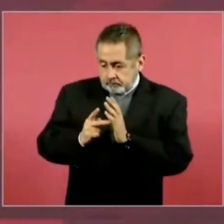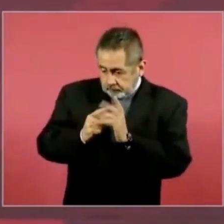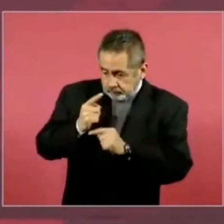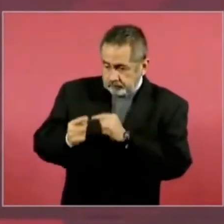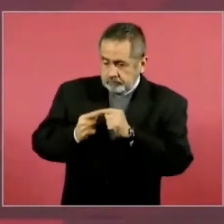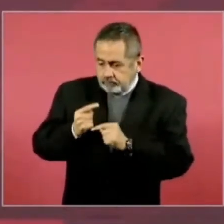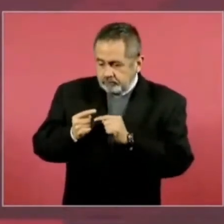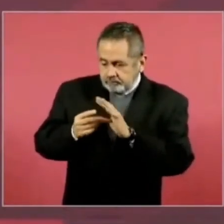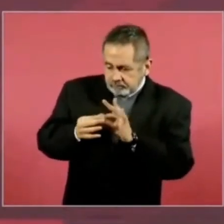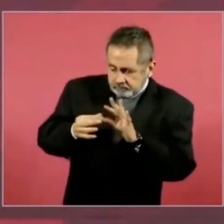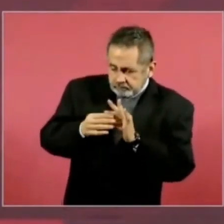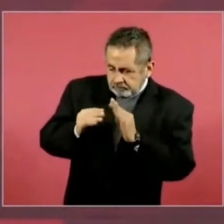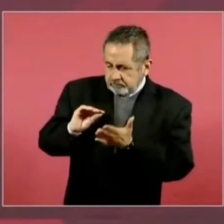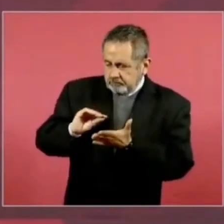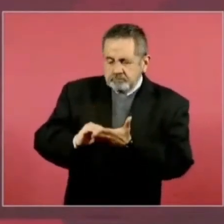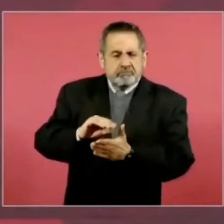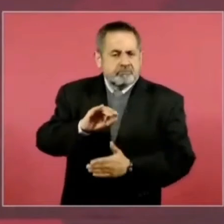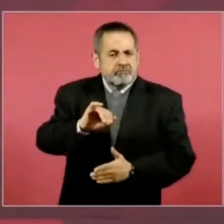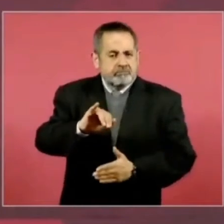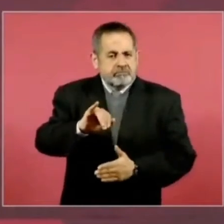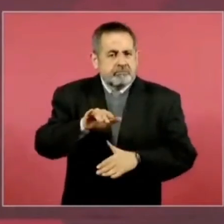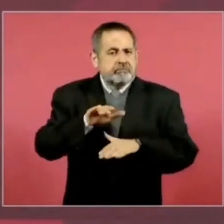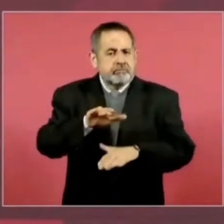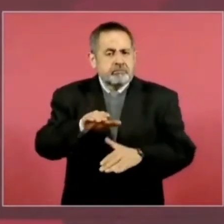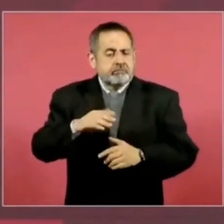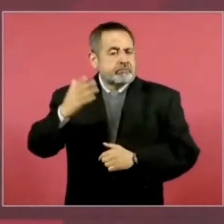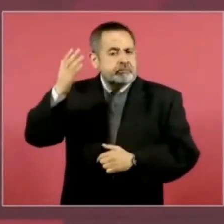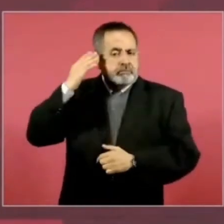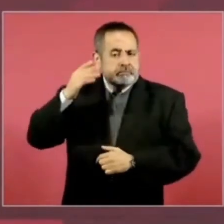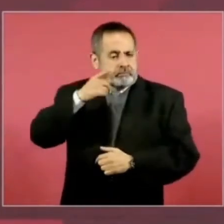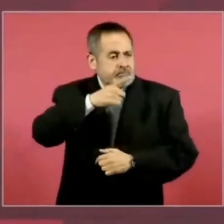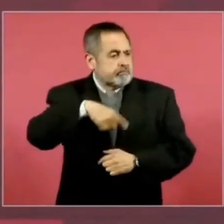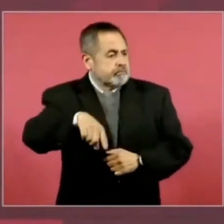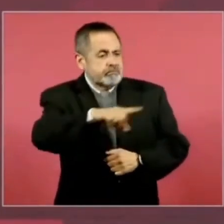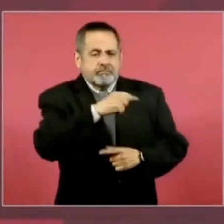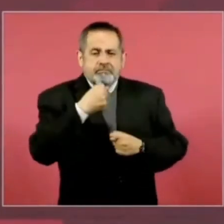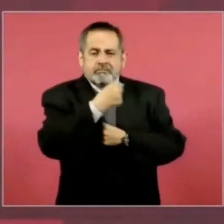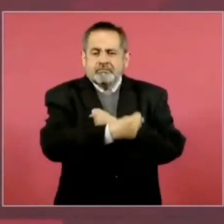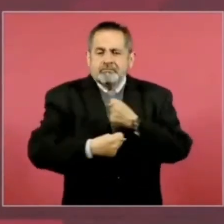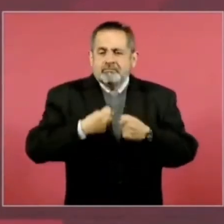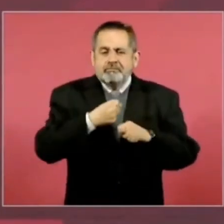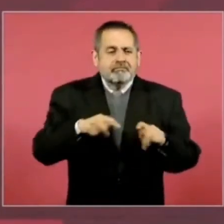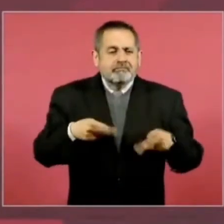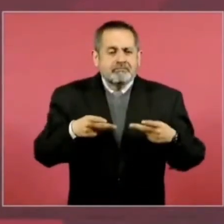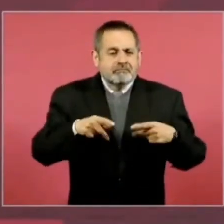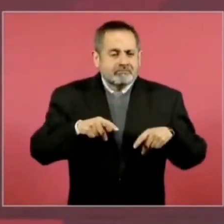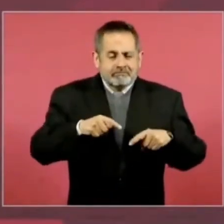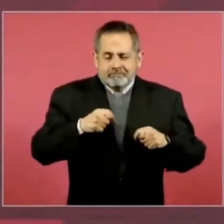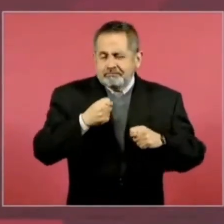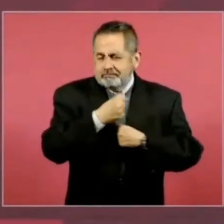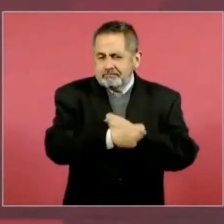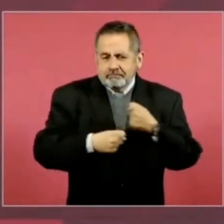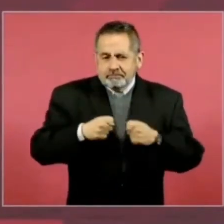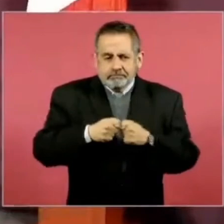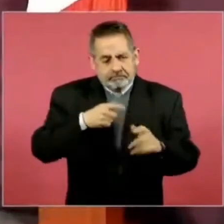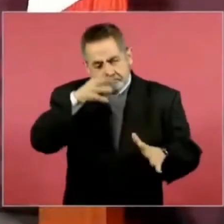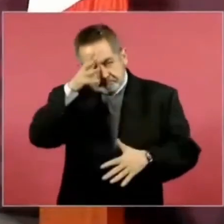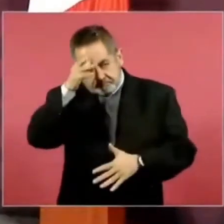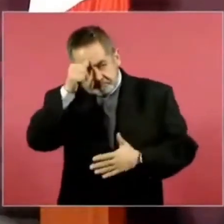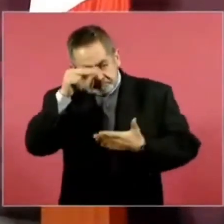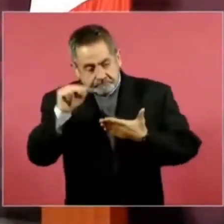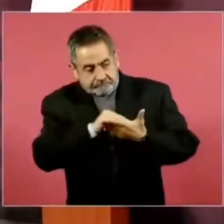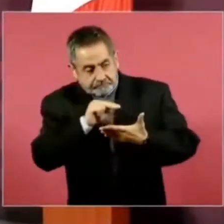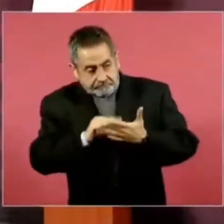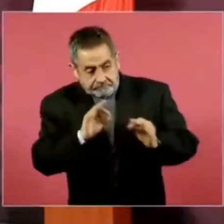que se acordó con las tiendas departamentales para que